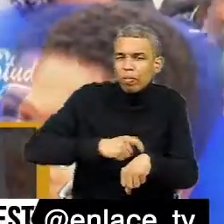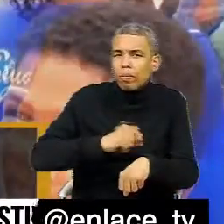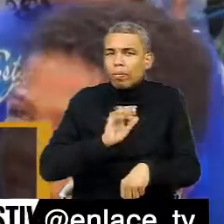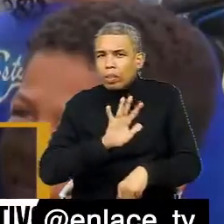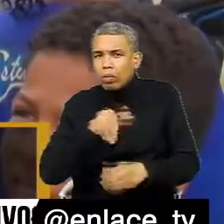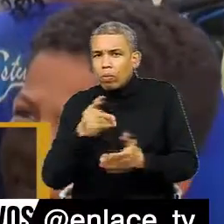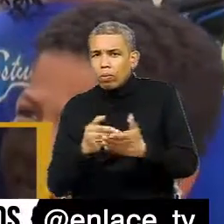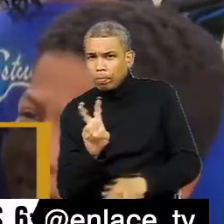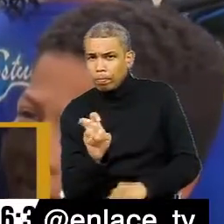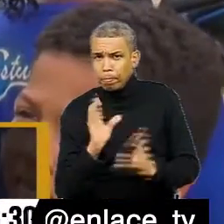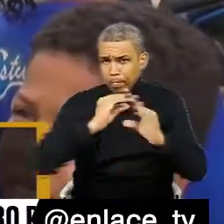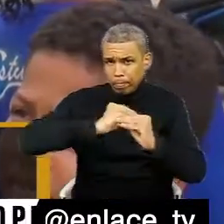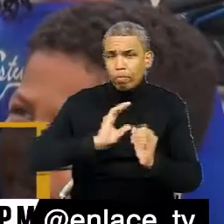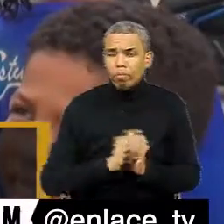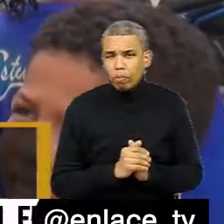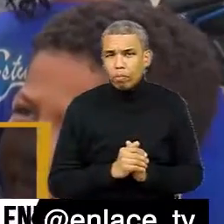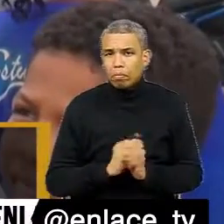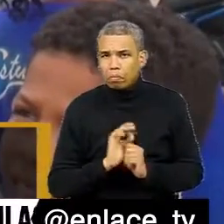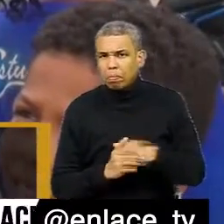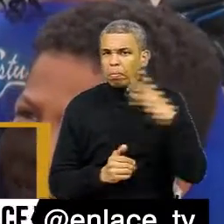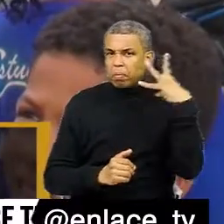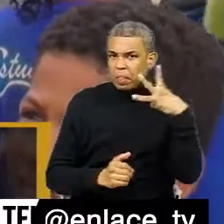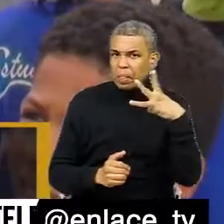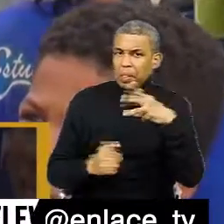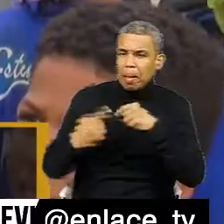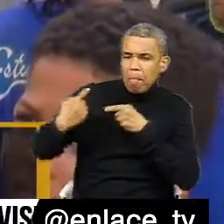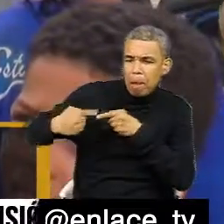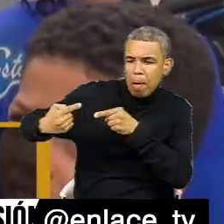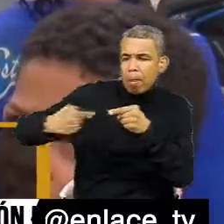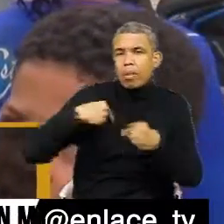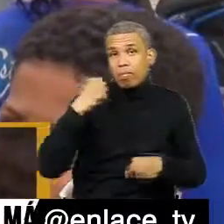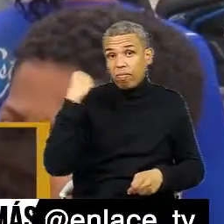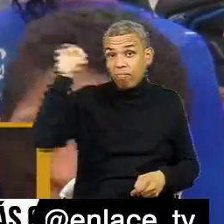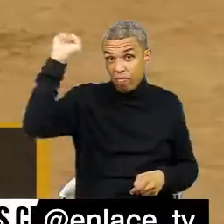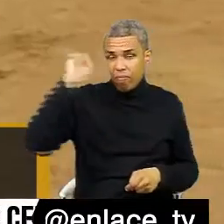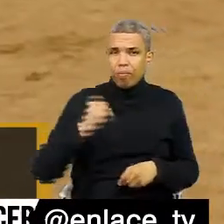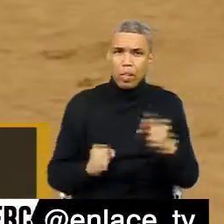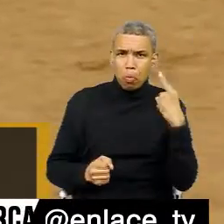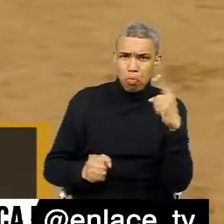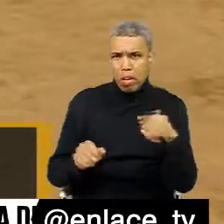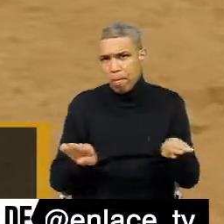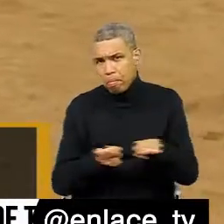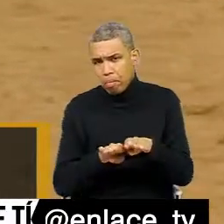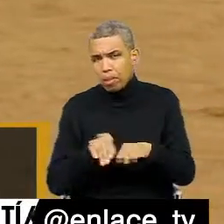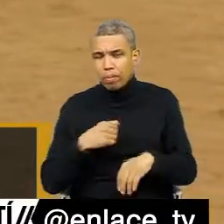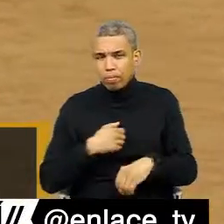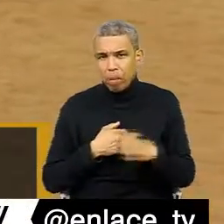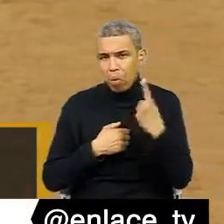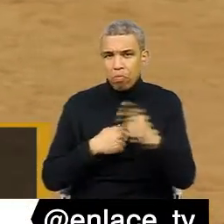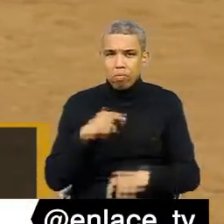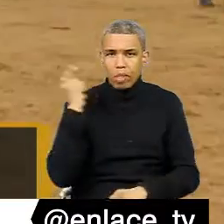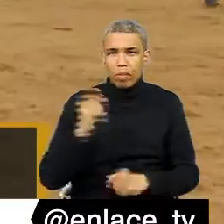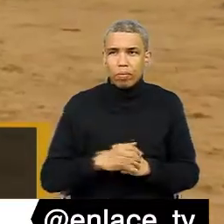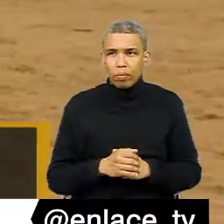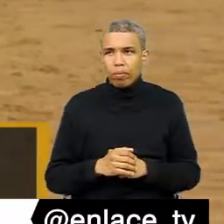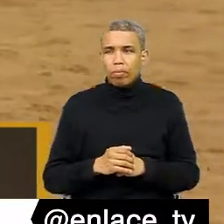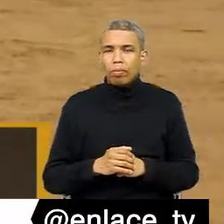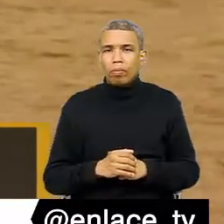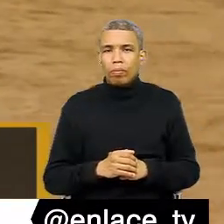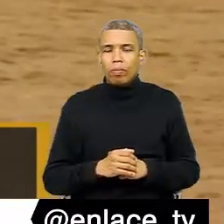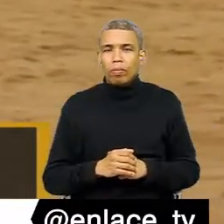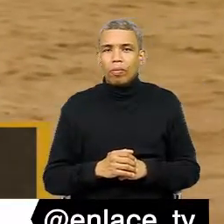7. Llevamos 3 ganados y 1 empate y 3 perdidos. 1-0 culminó este partido a favor